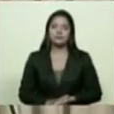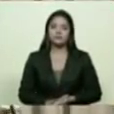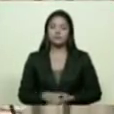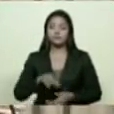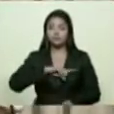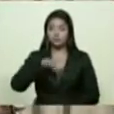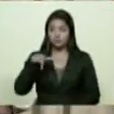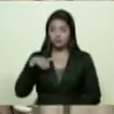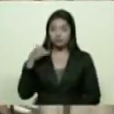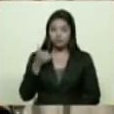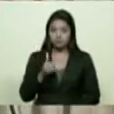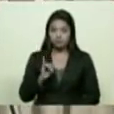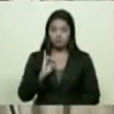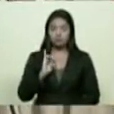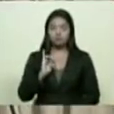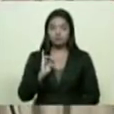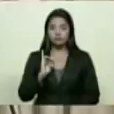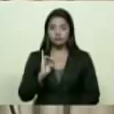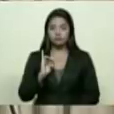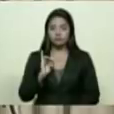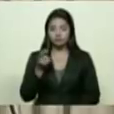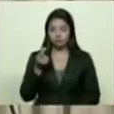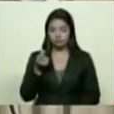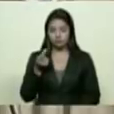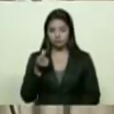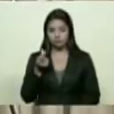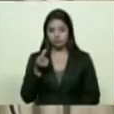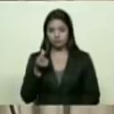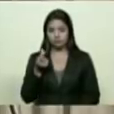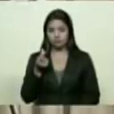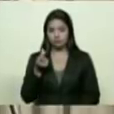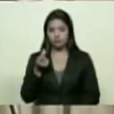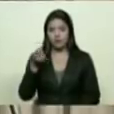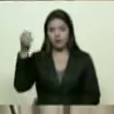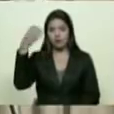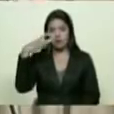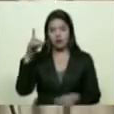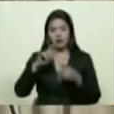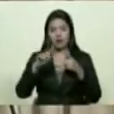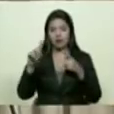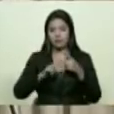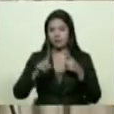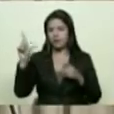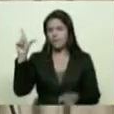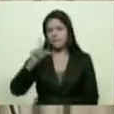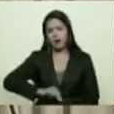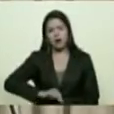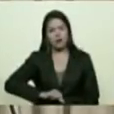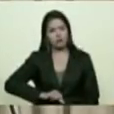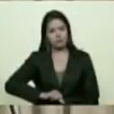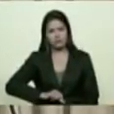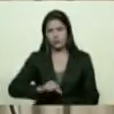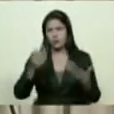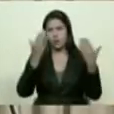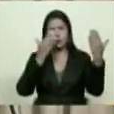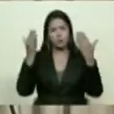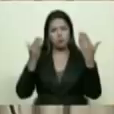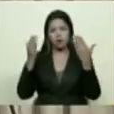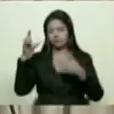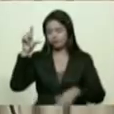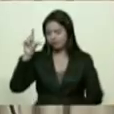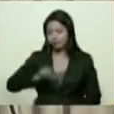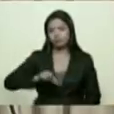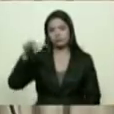Nosotros tenemos en costo la electricidad más barata del planeta.